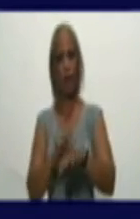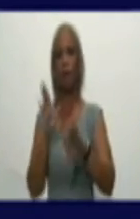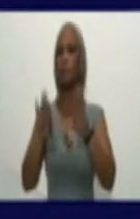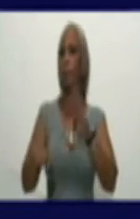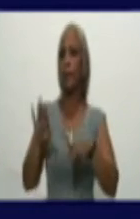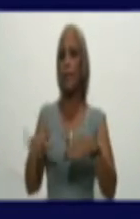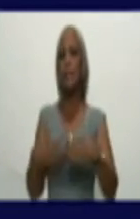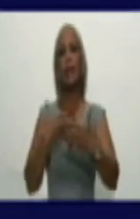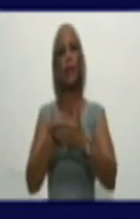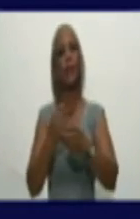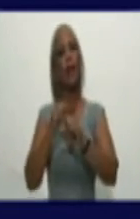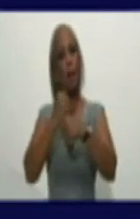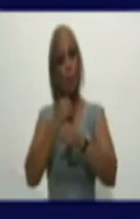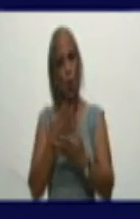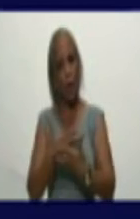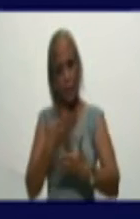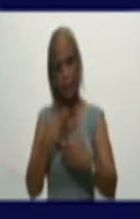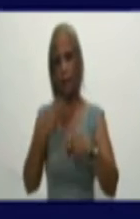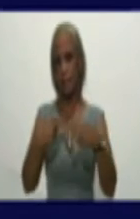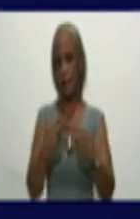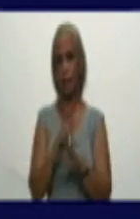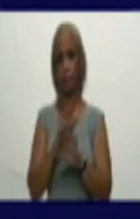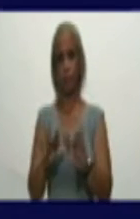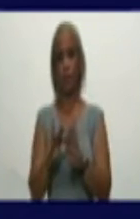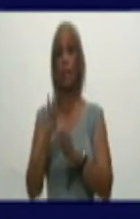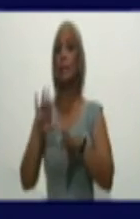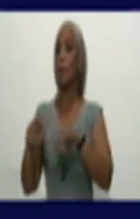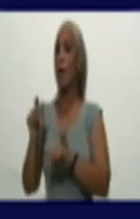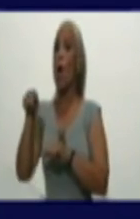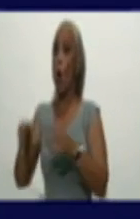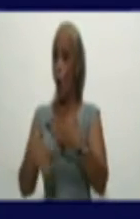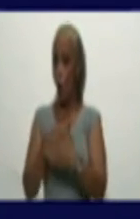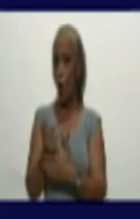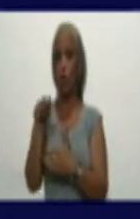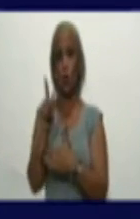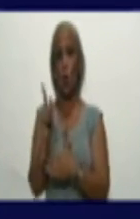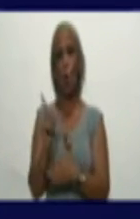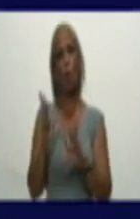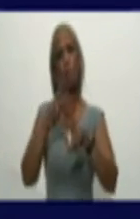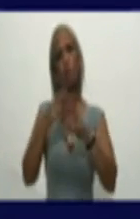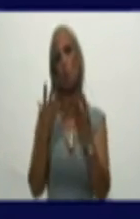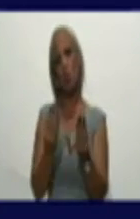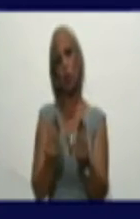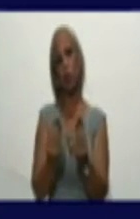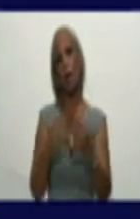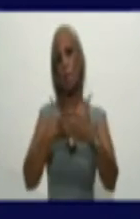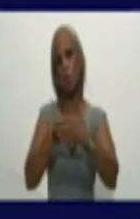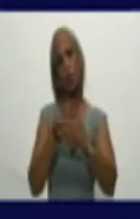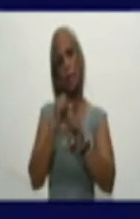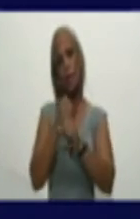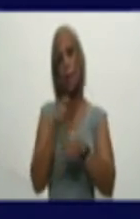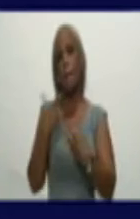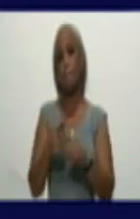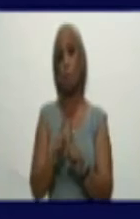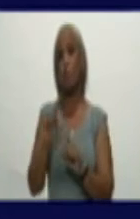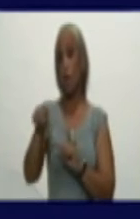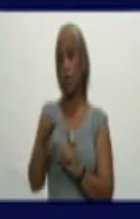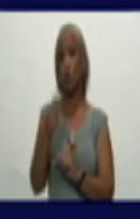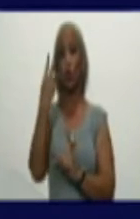las muestras que se hayan procesado. Tal vez hoy no se procesaron muchas muestras de Río Cauto y por eso tenemos esas cifras. Es decir, que